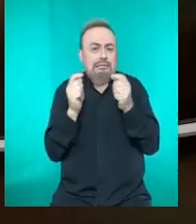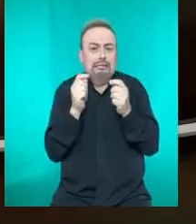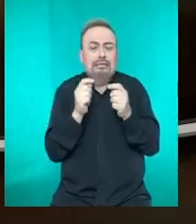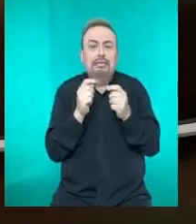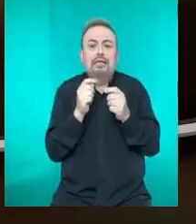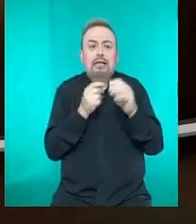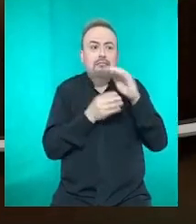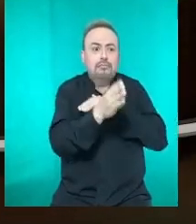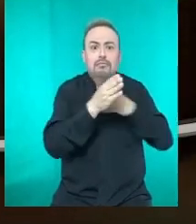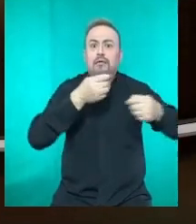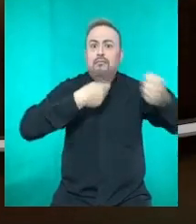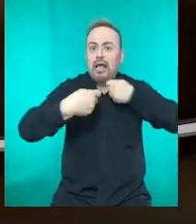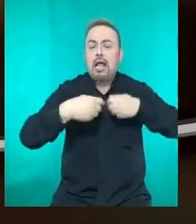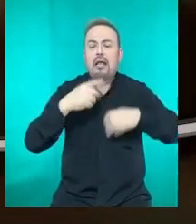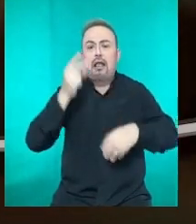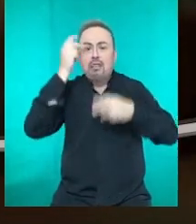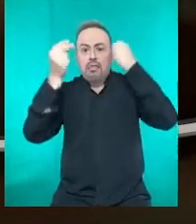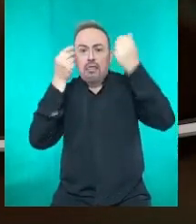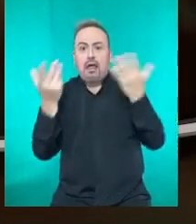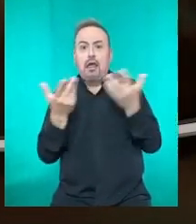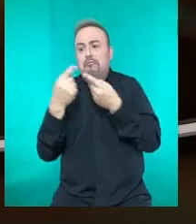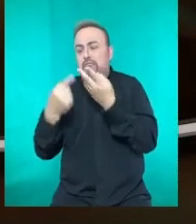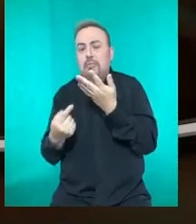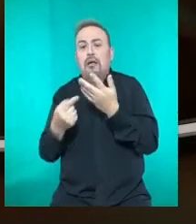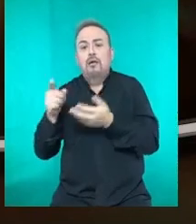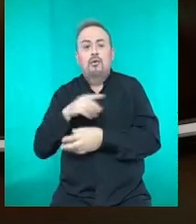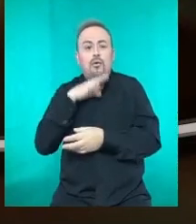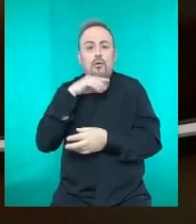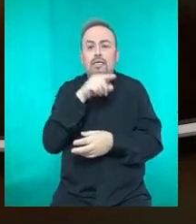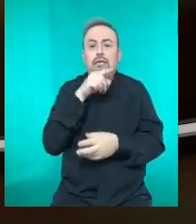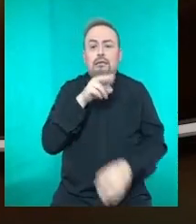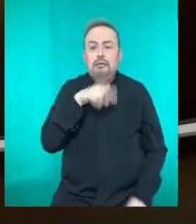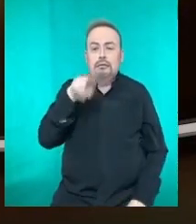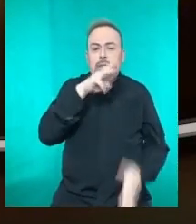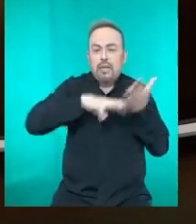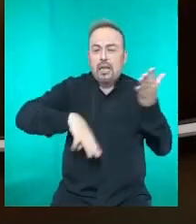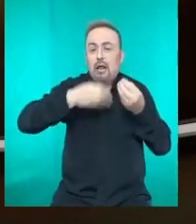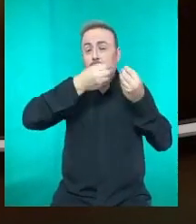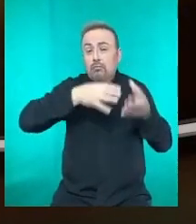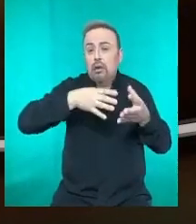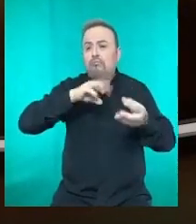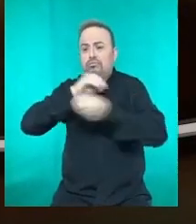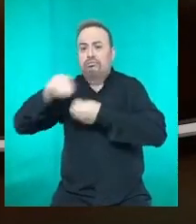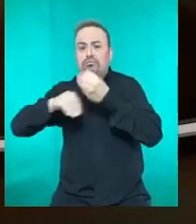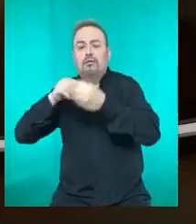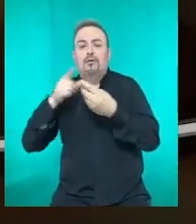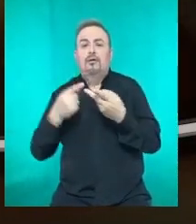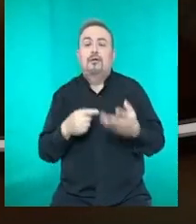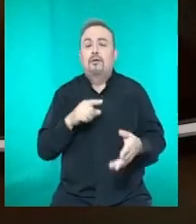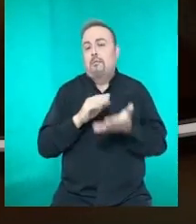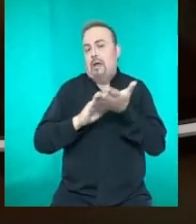algún mercado propongan distintos tipos de productos utilizando, reutilizando materiales con algún fin para poder tener aplicaciones. Un